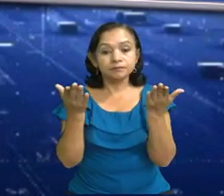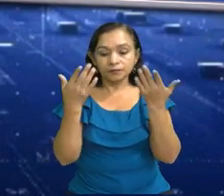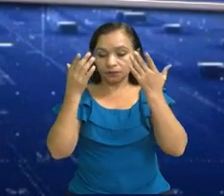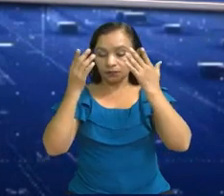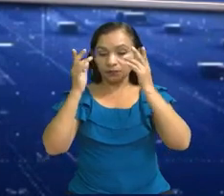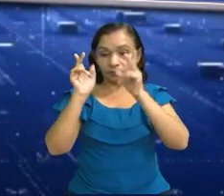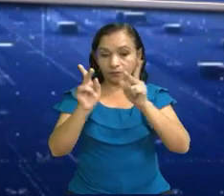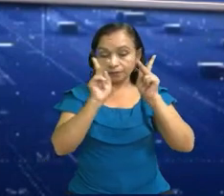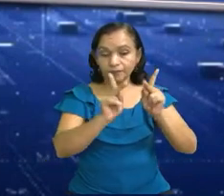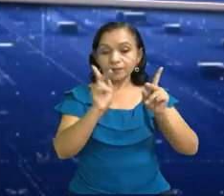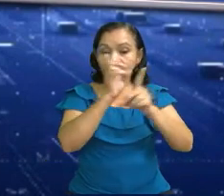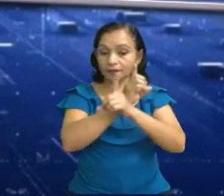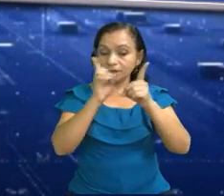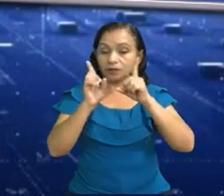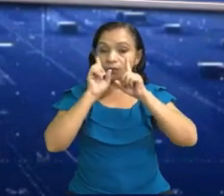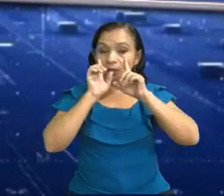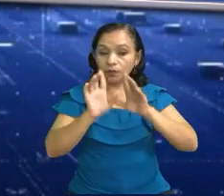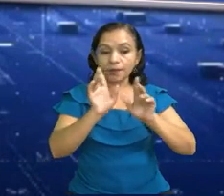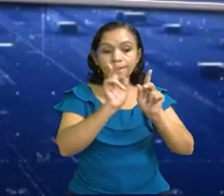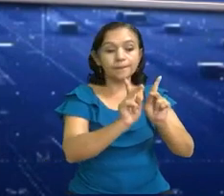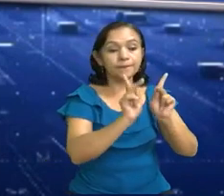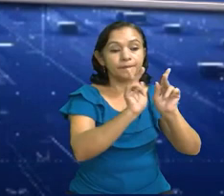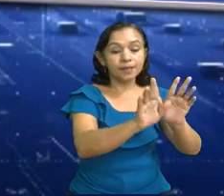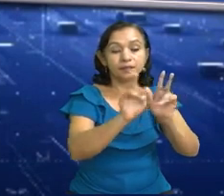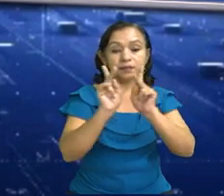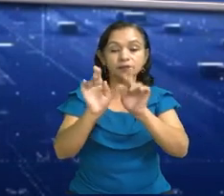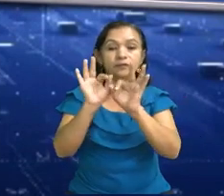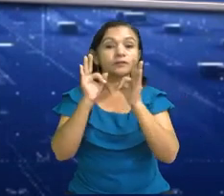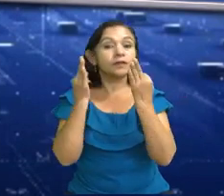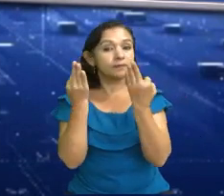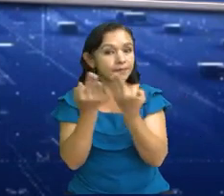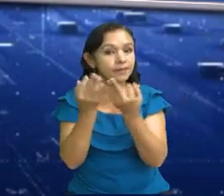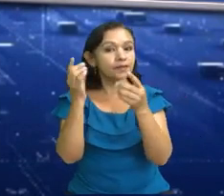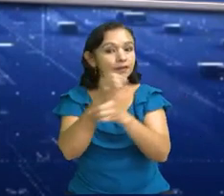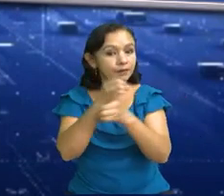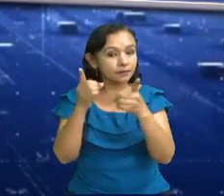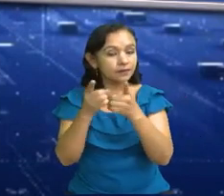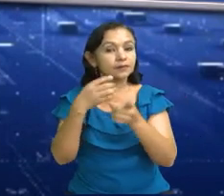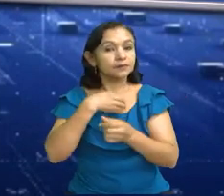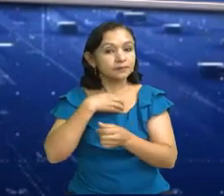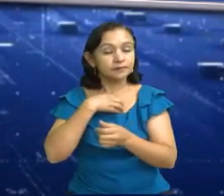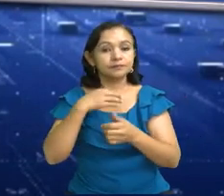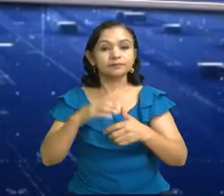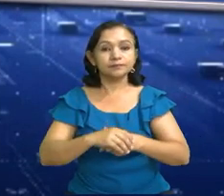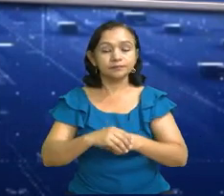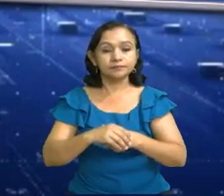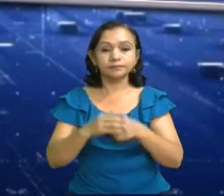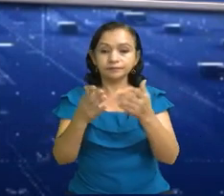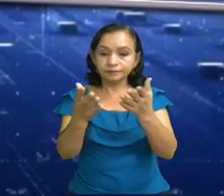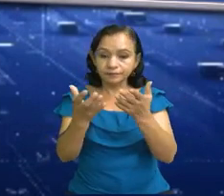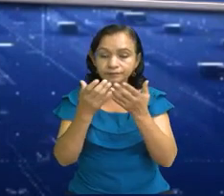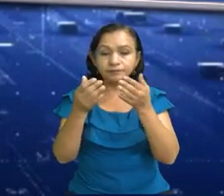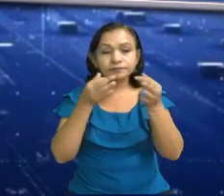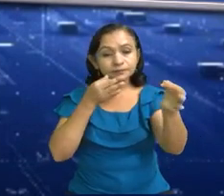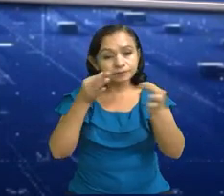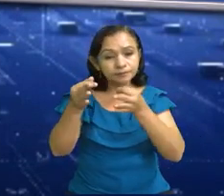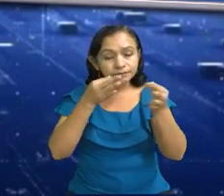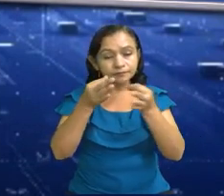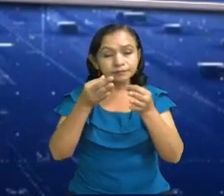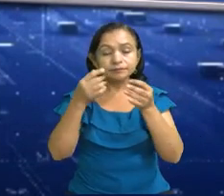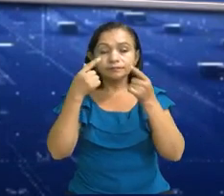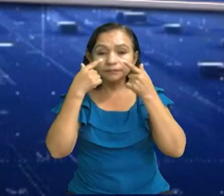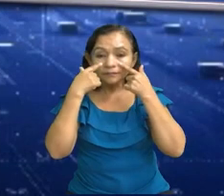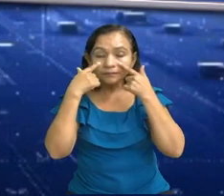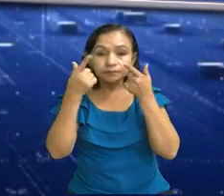las personas de manera individual y desde la familia nosotros debemos de realizar. Por lo tanto, queremos hacer énfasis en las medidas